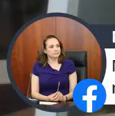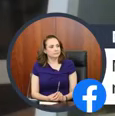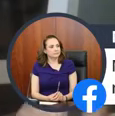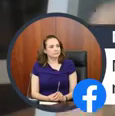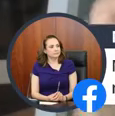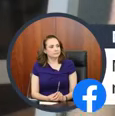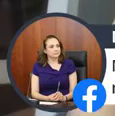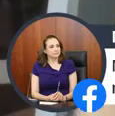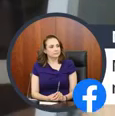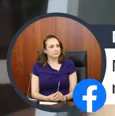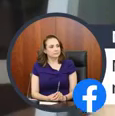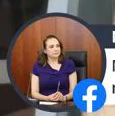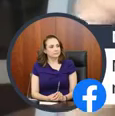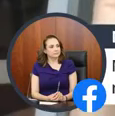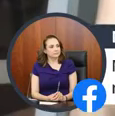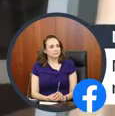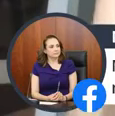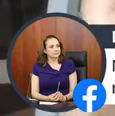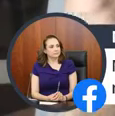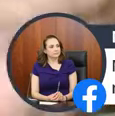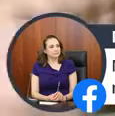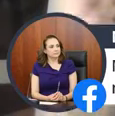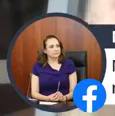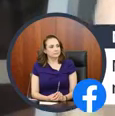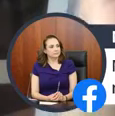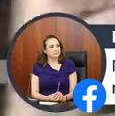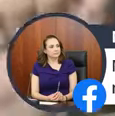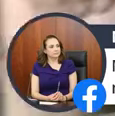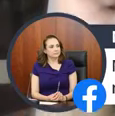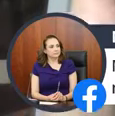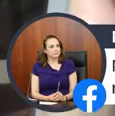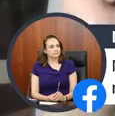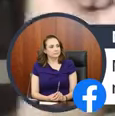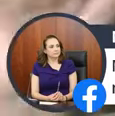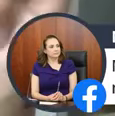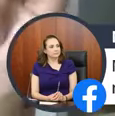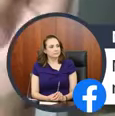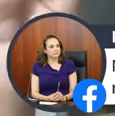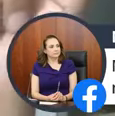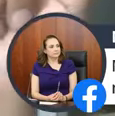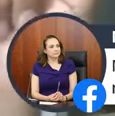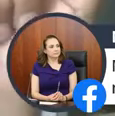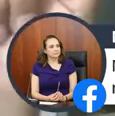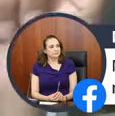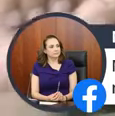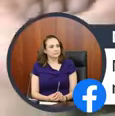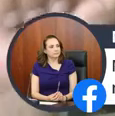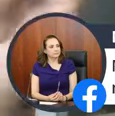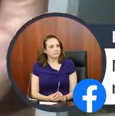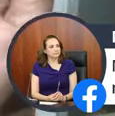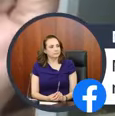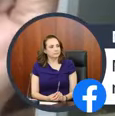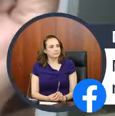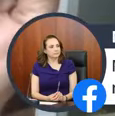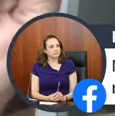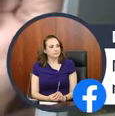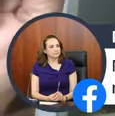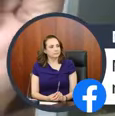dije, yo no puedo vivir de rodillas por la